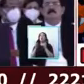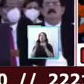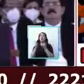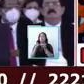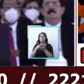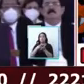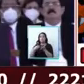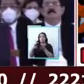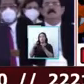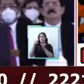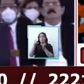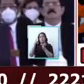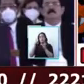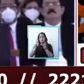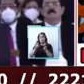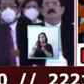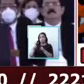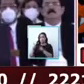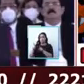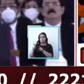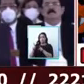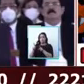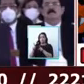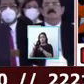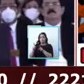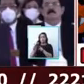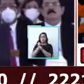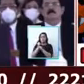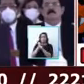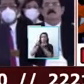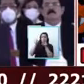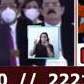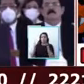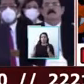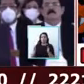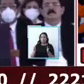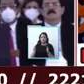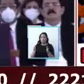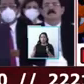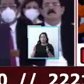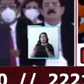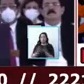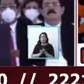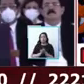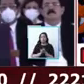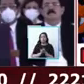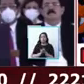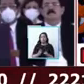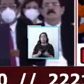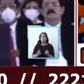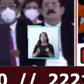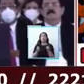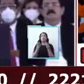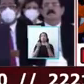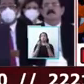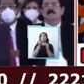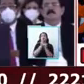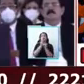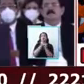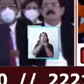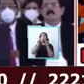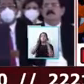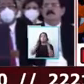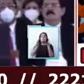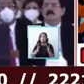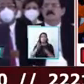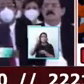ahora lo que sí deseamos es que el partido, principalmente aquí en Ocotepeque, el partido